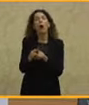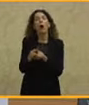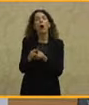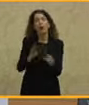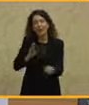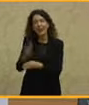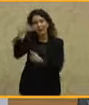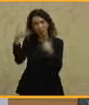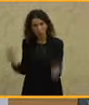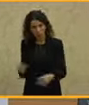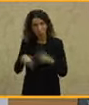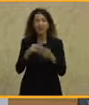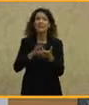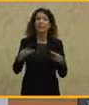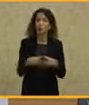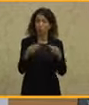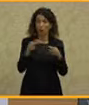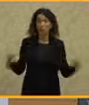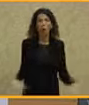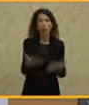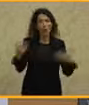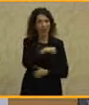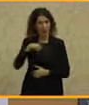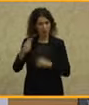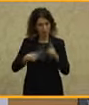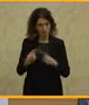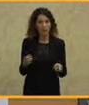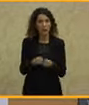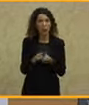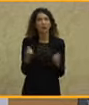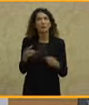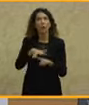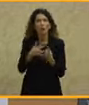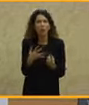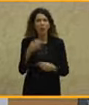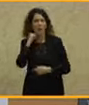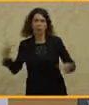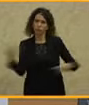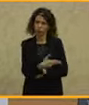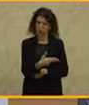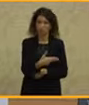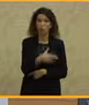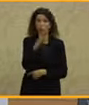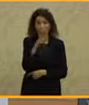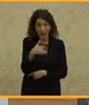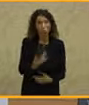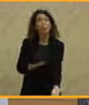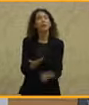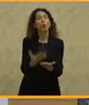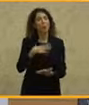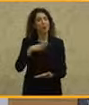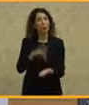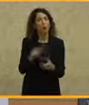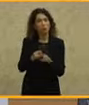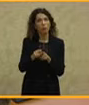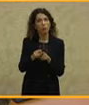temprana y en servicios sociales, promover la autonomía y evitar que se llegue a situaciones de dependencia. Por ello, pedimos que